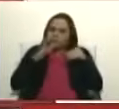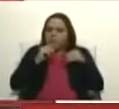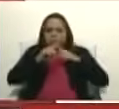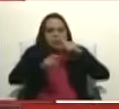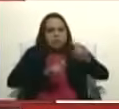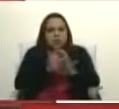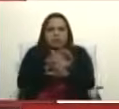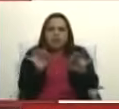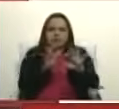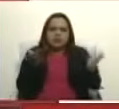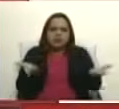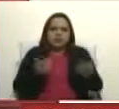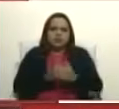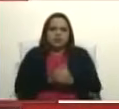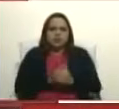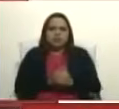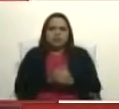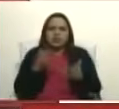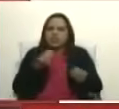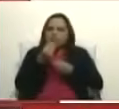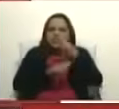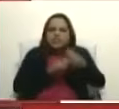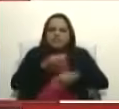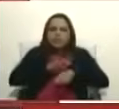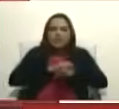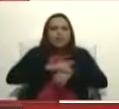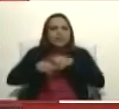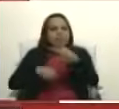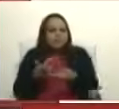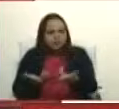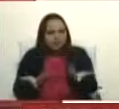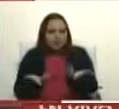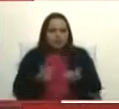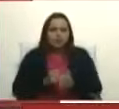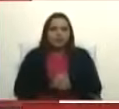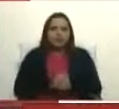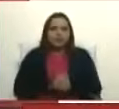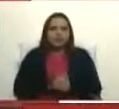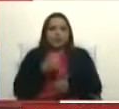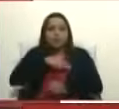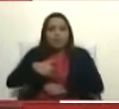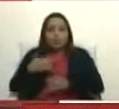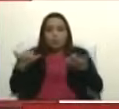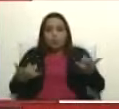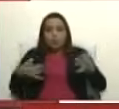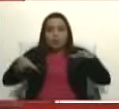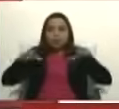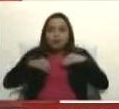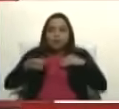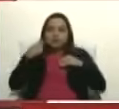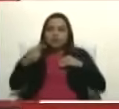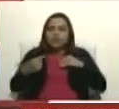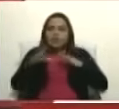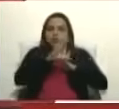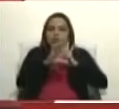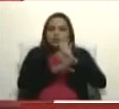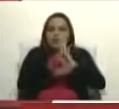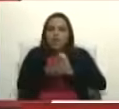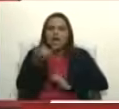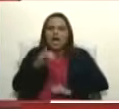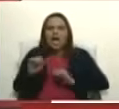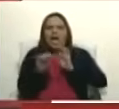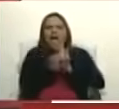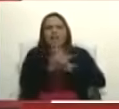nada, si no se va a hacer, ¿para qué? No, además nosotros estamos cumpliendo la Constitución. Cuando invocamos el